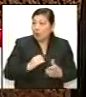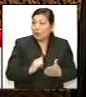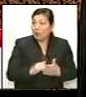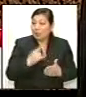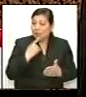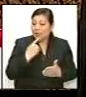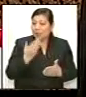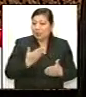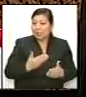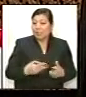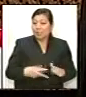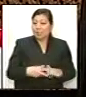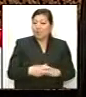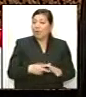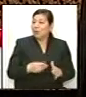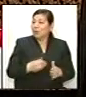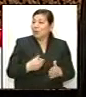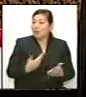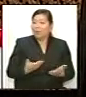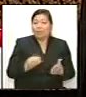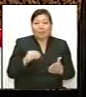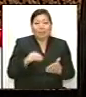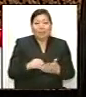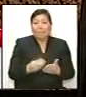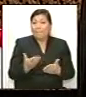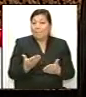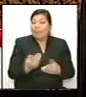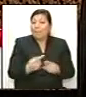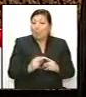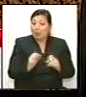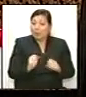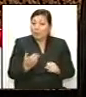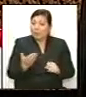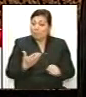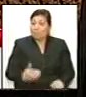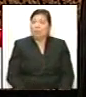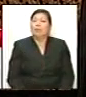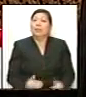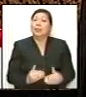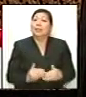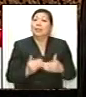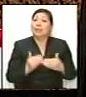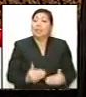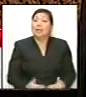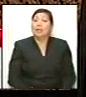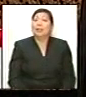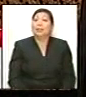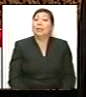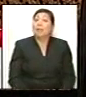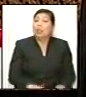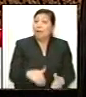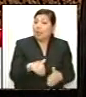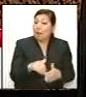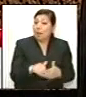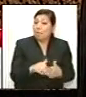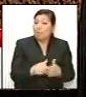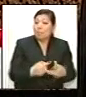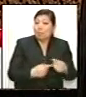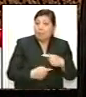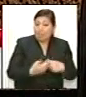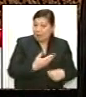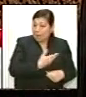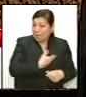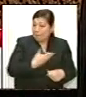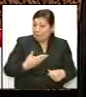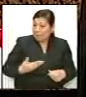que en interrupciones no se puede plantear pedidos, pero sí pediría la ampliación de agenda y que se lleve al voto, que venga el